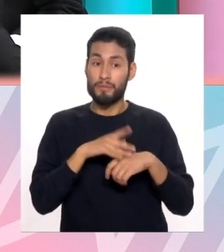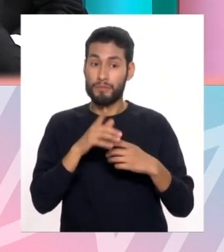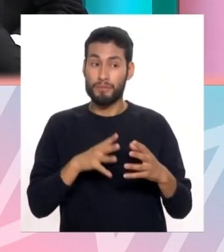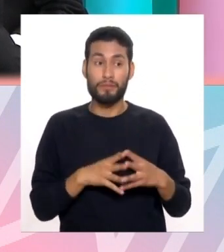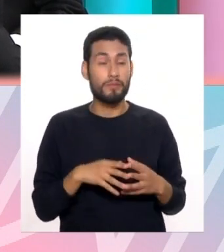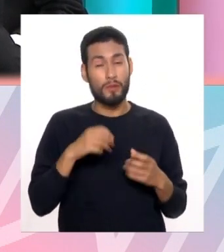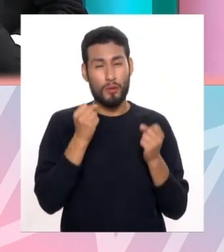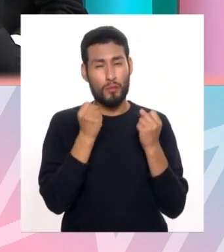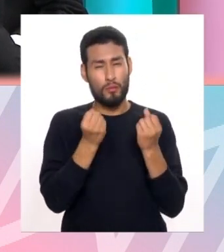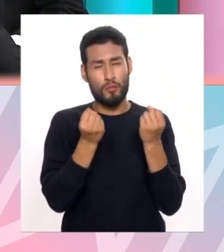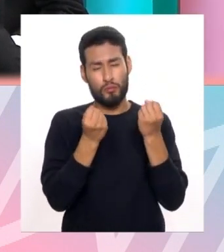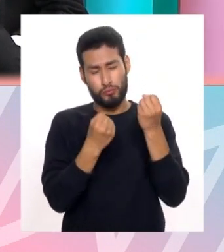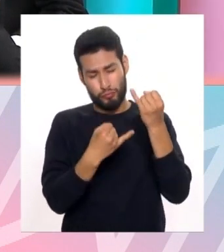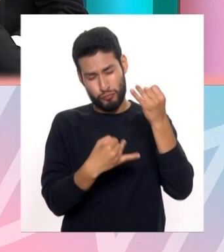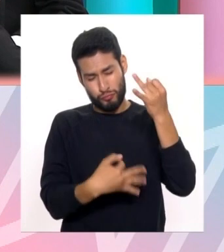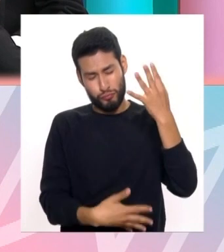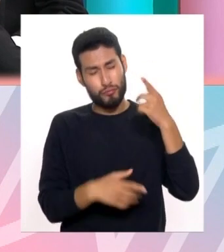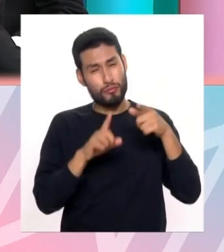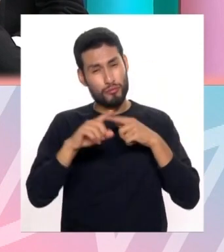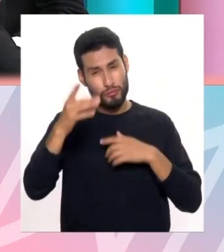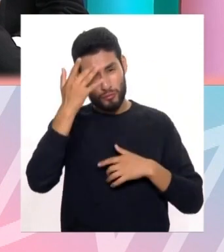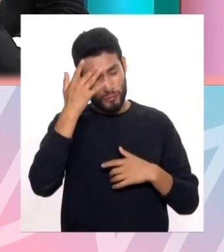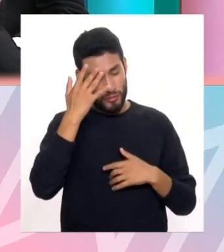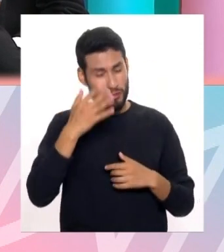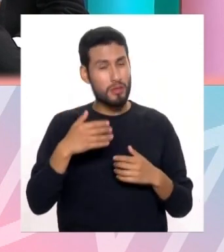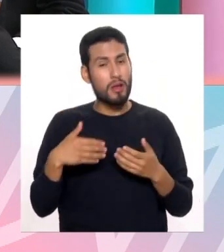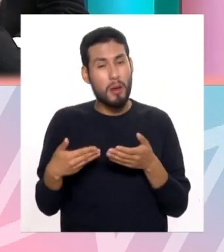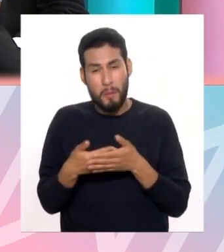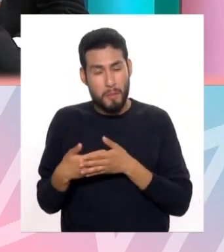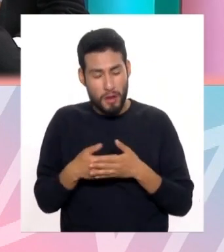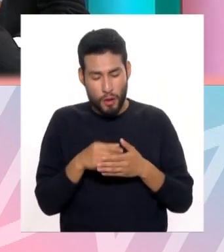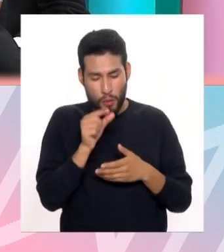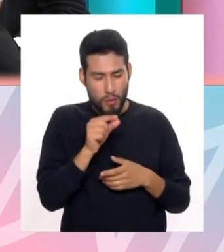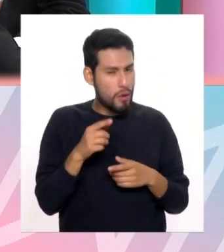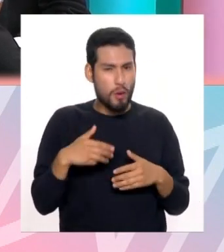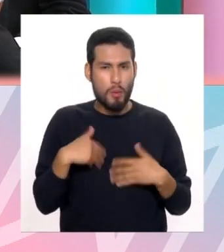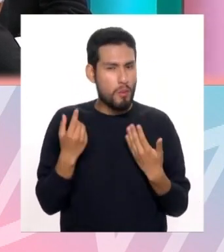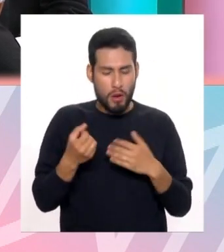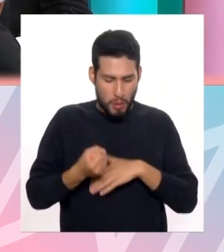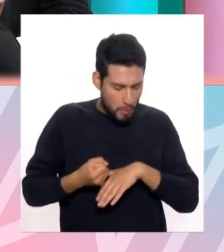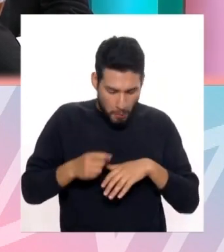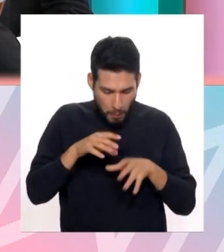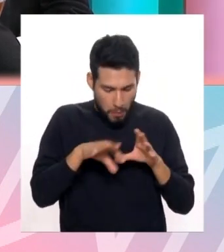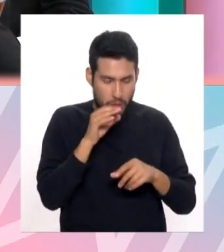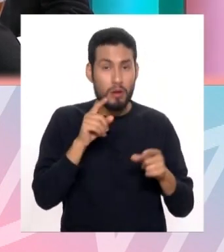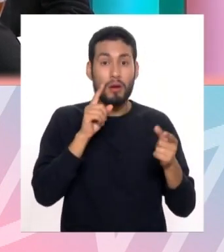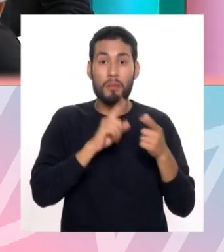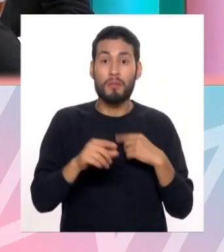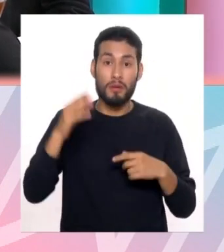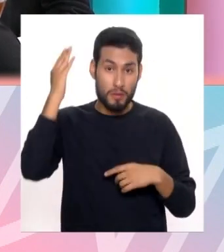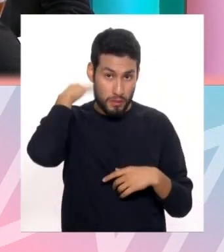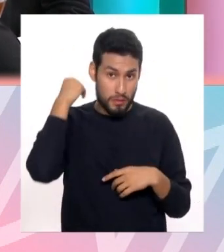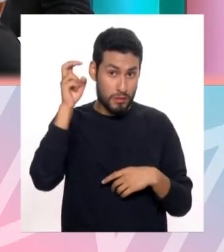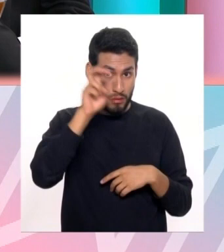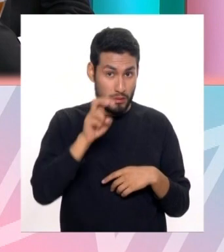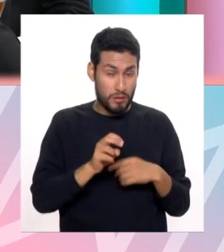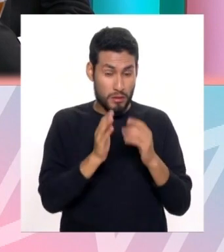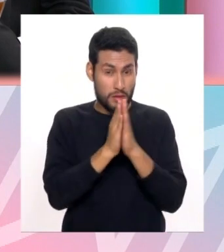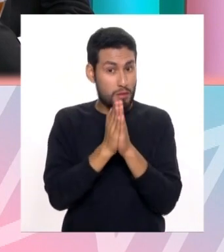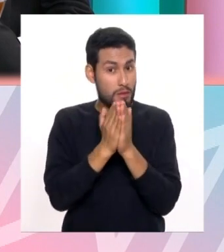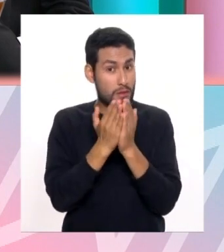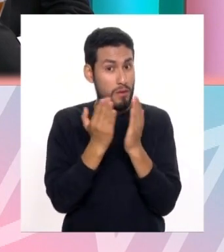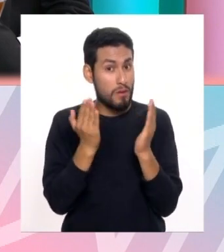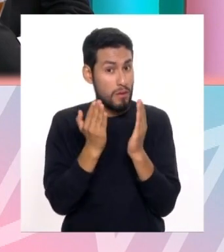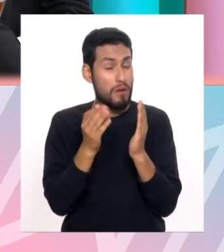un sinnúmero, como muy bien mencionaste, de patologías menores que no se pueden diagnosticar por ecografía. Pero la espina bífida abierta, esa